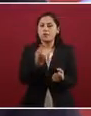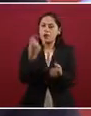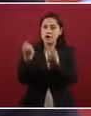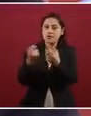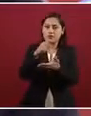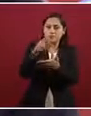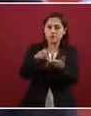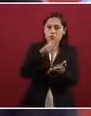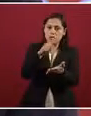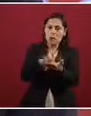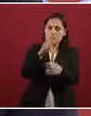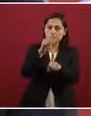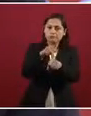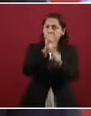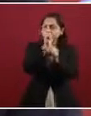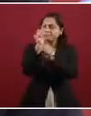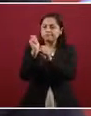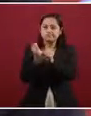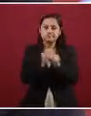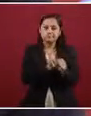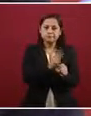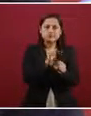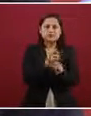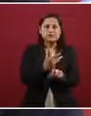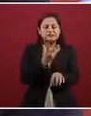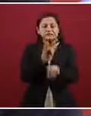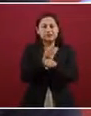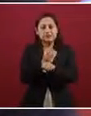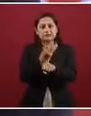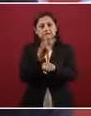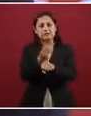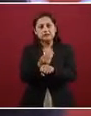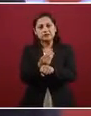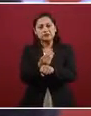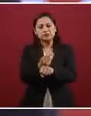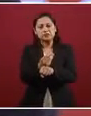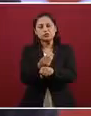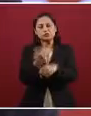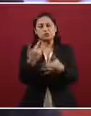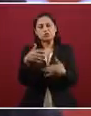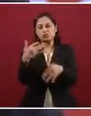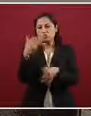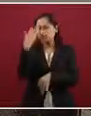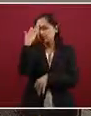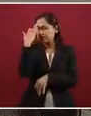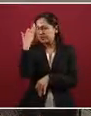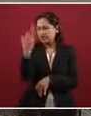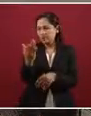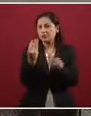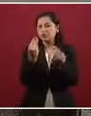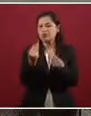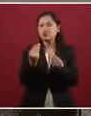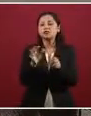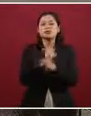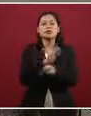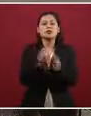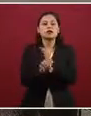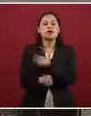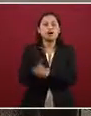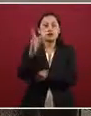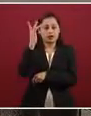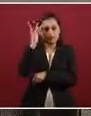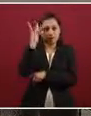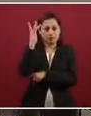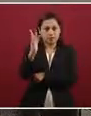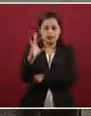que sus procesos de restauración se llevan incluso más de 2 años. Por ejemplo, el templo de Santa Prisca en